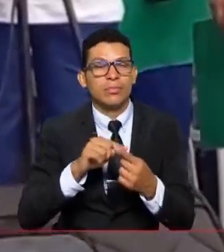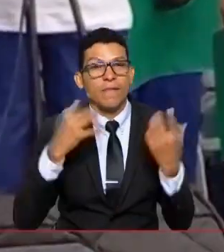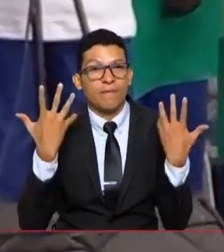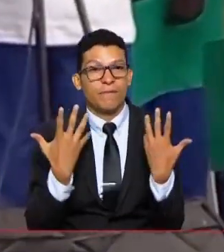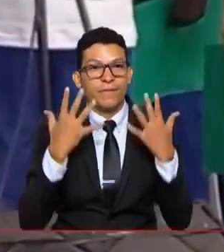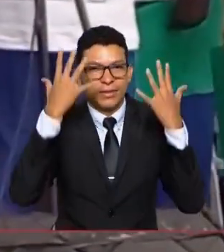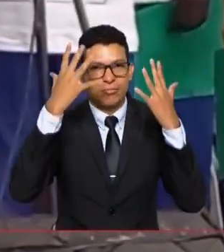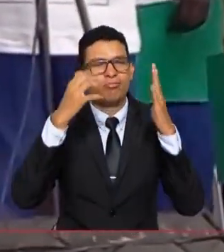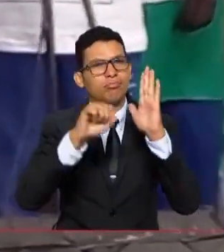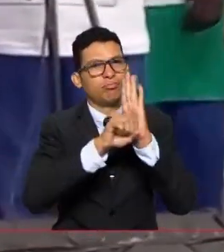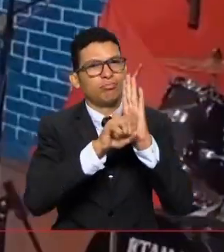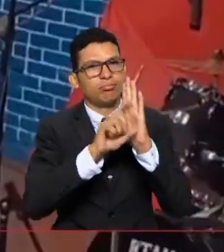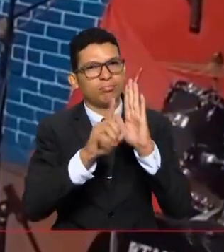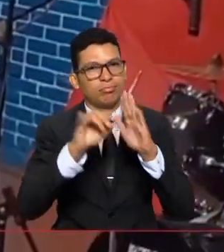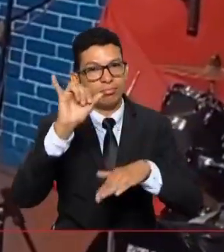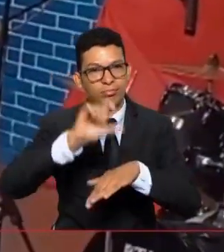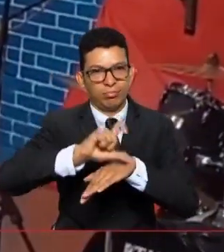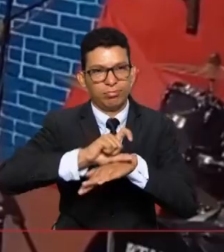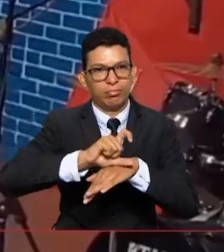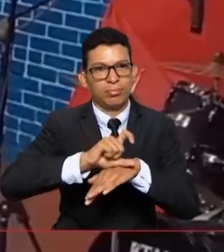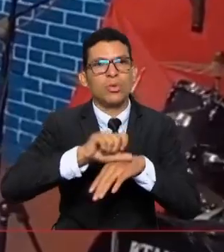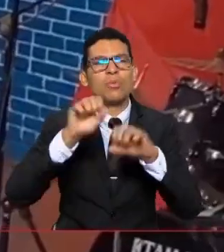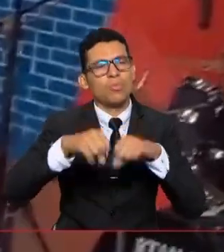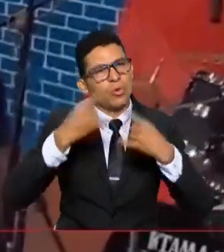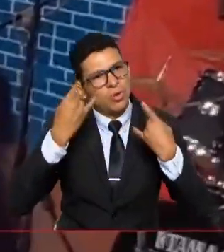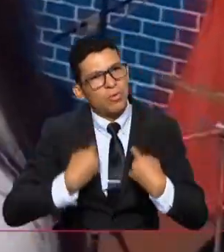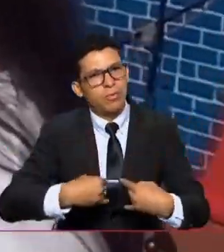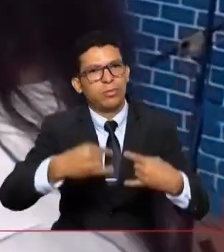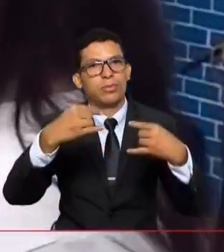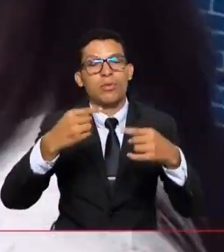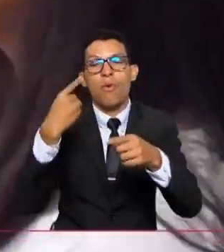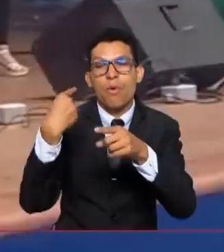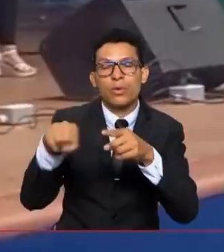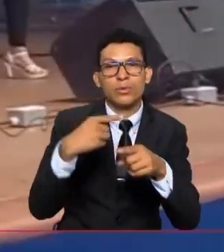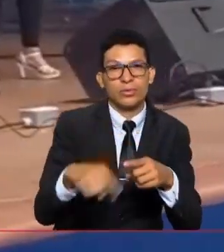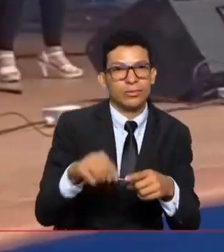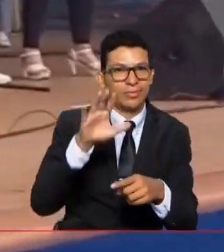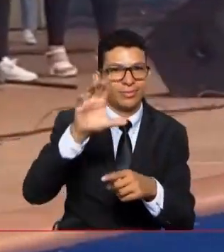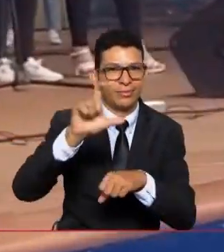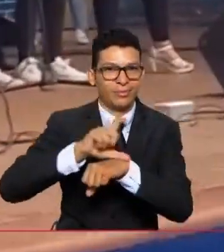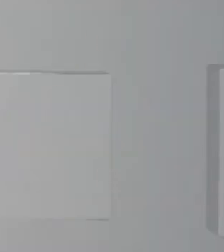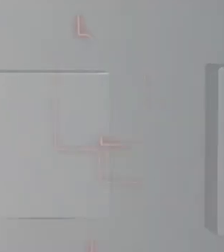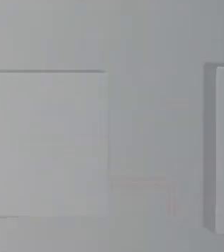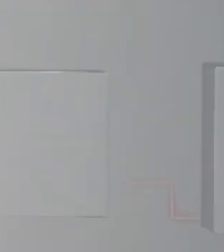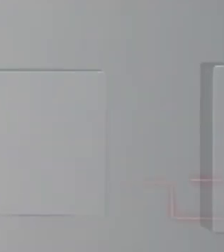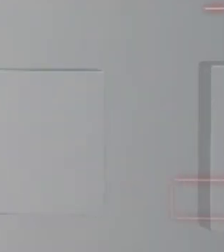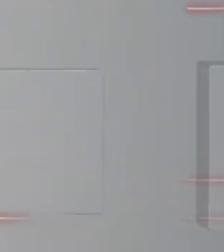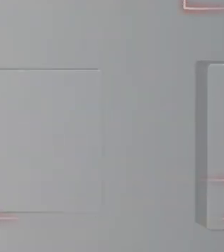símbolo para la institución y sirva de inspiración para otros planteles educativos.